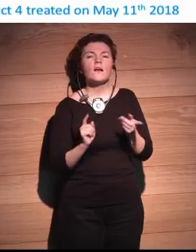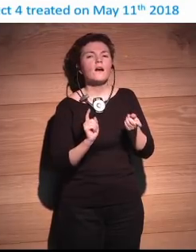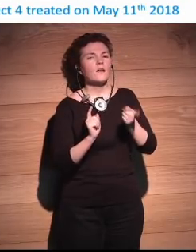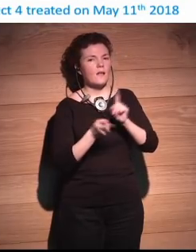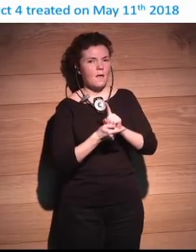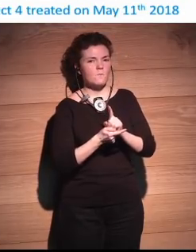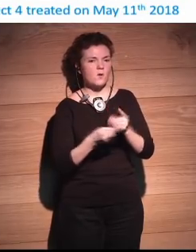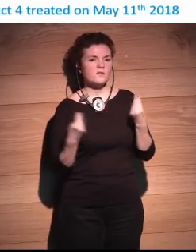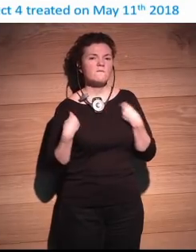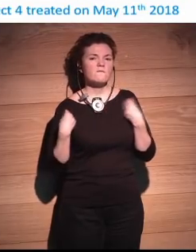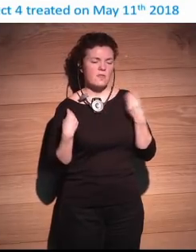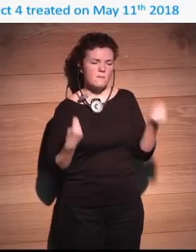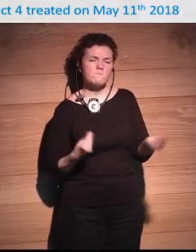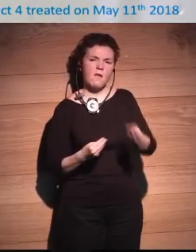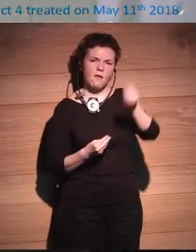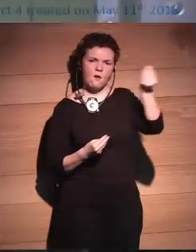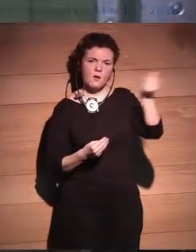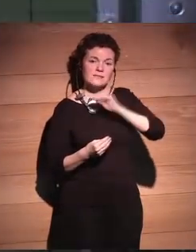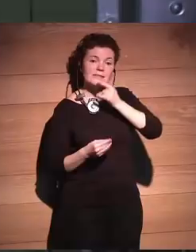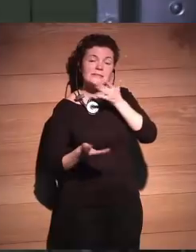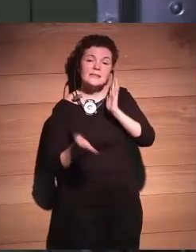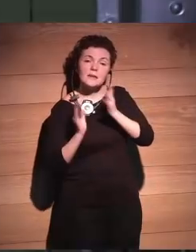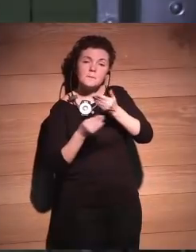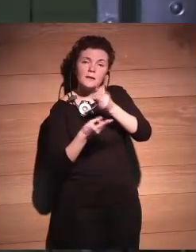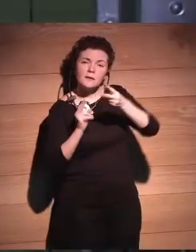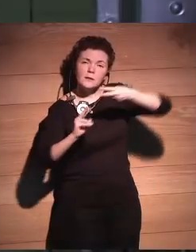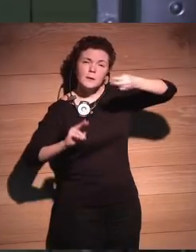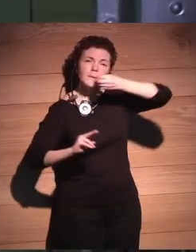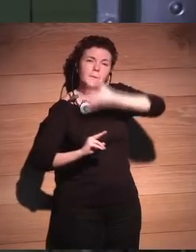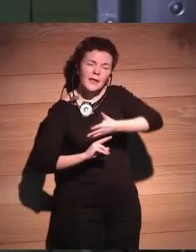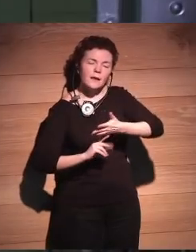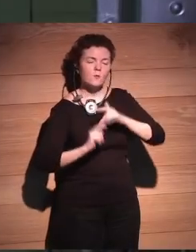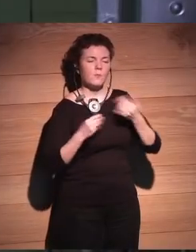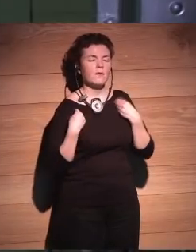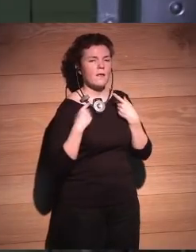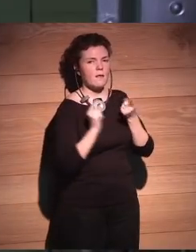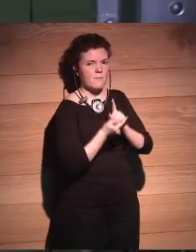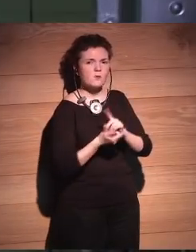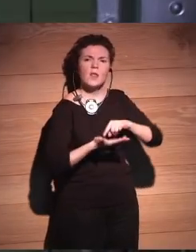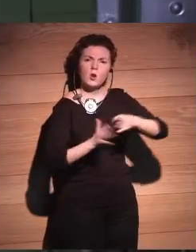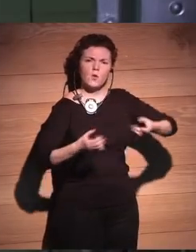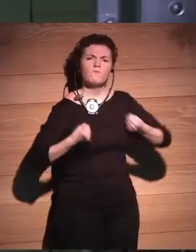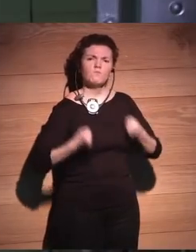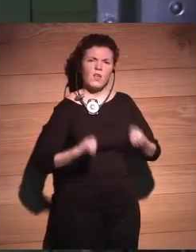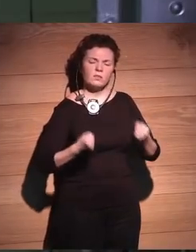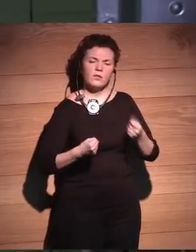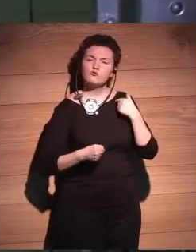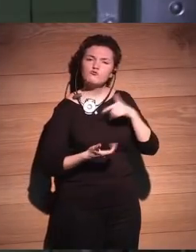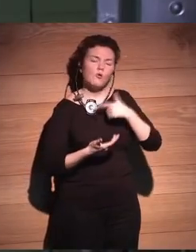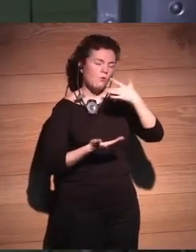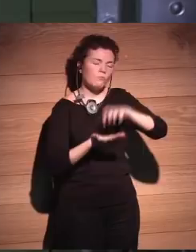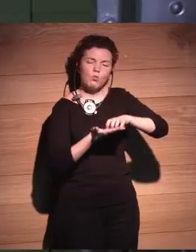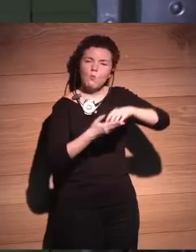cambios que mejoran mucho la vida de los pacientes si se hacen bien. Es una tecnología muy potente y a mí no me cabe duda de que